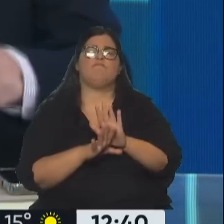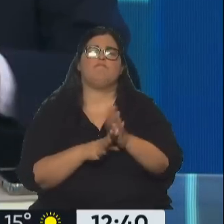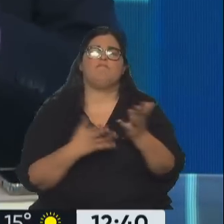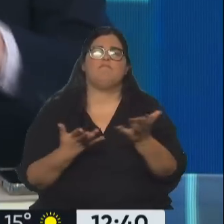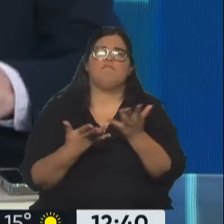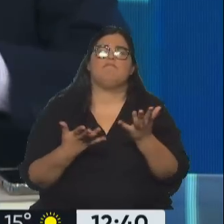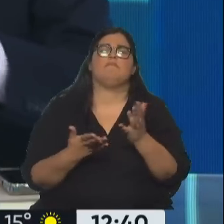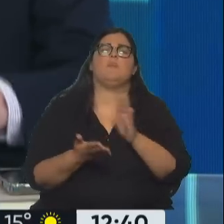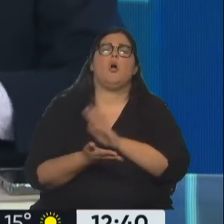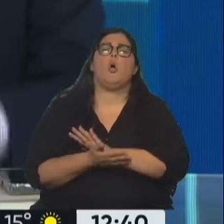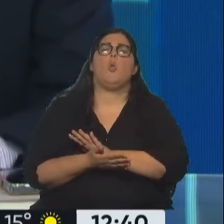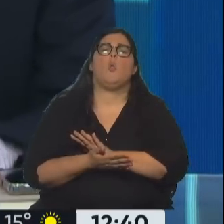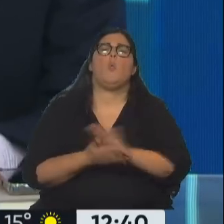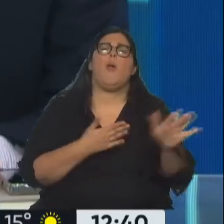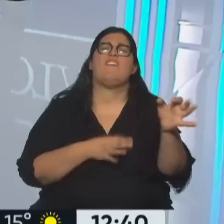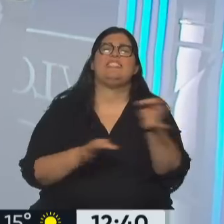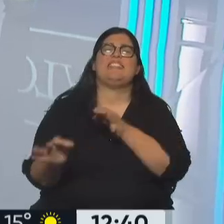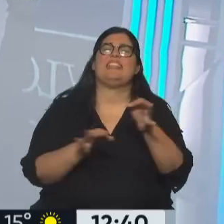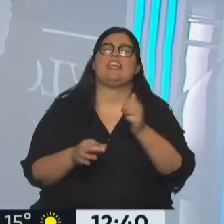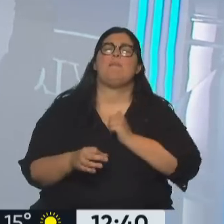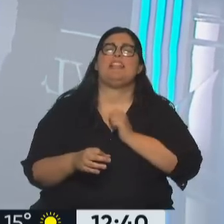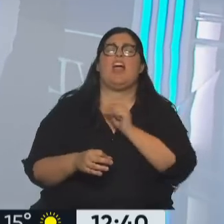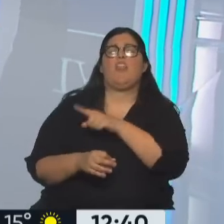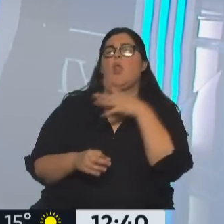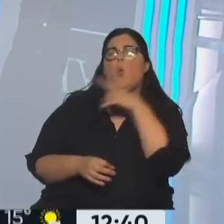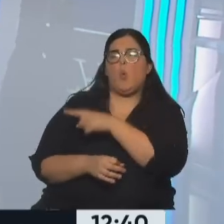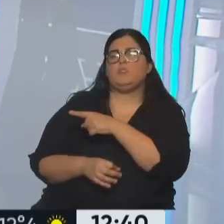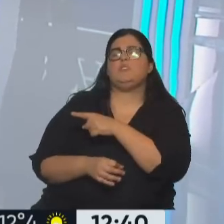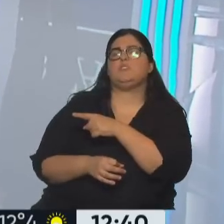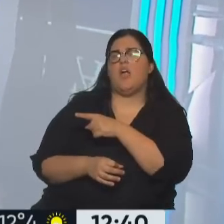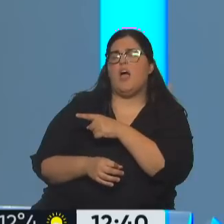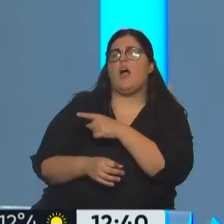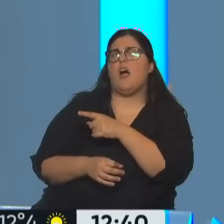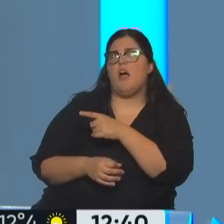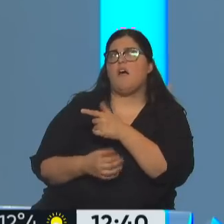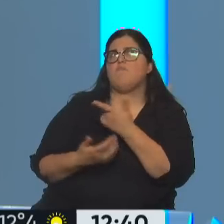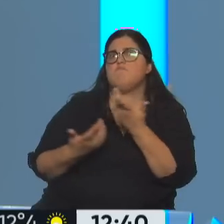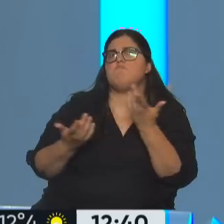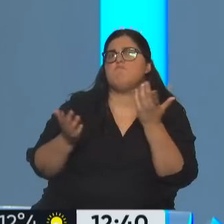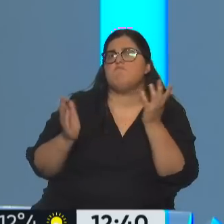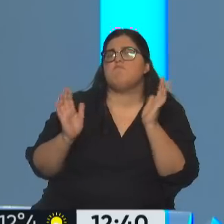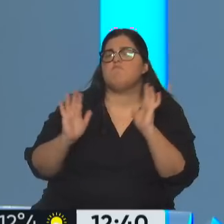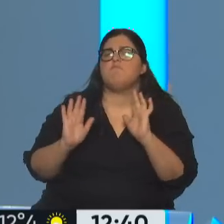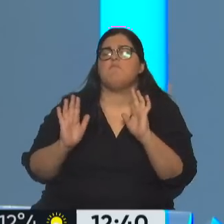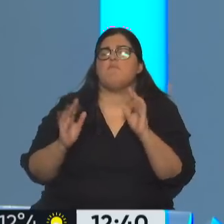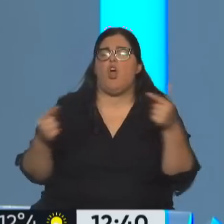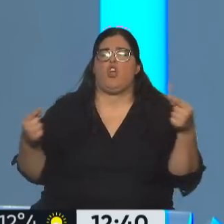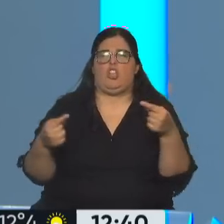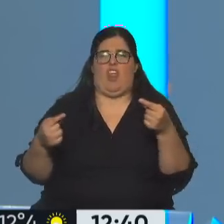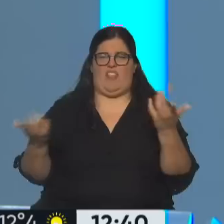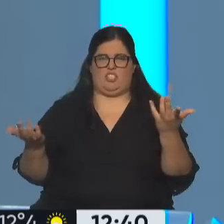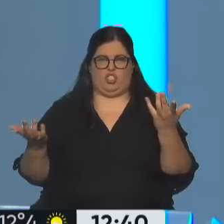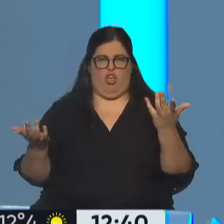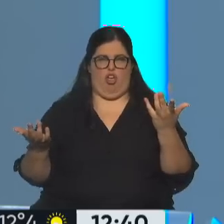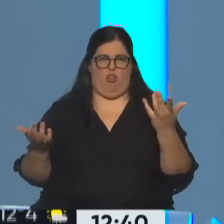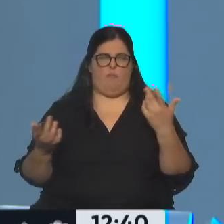esta nueva estrategia militar rusa puede también estar en contradicción fuerte con esta